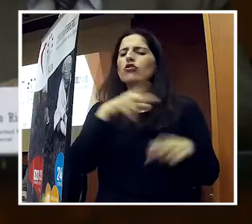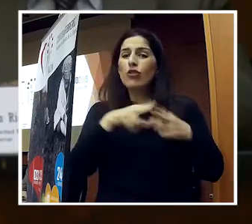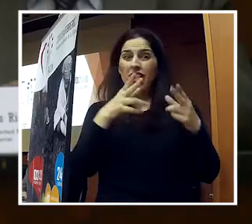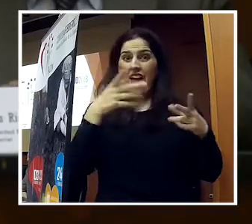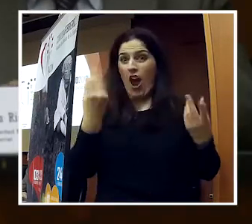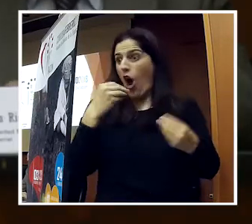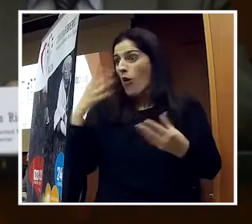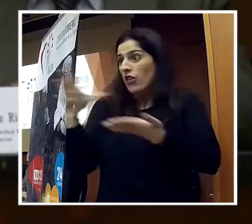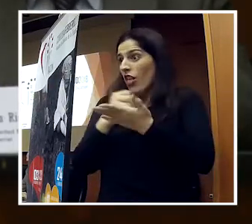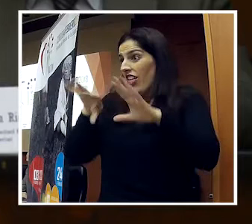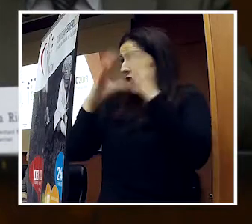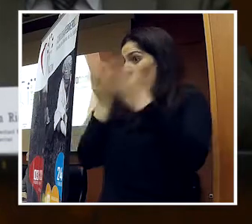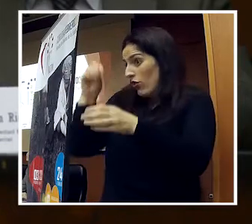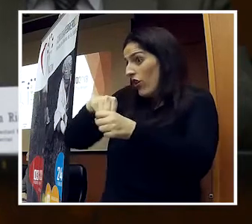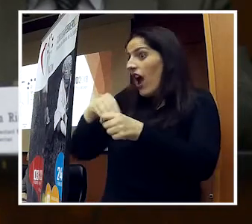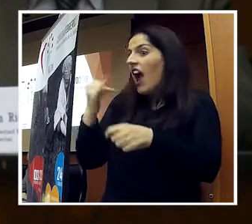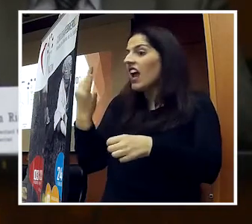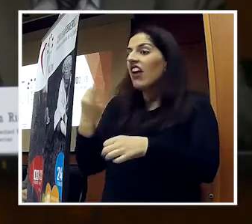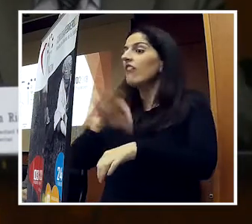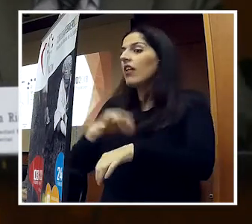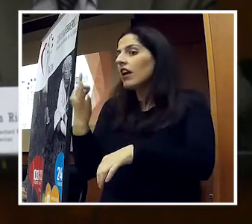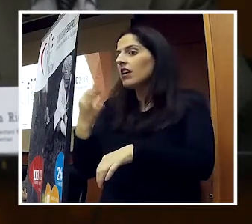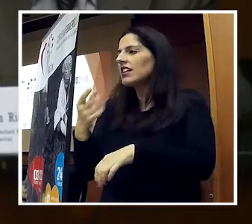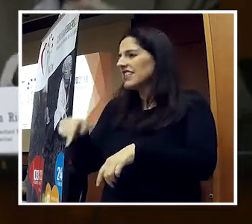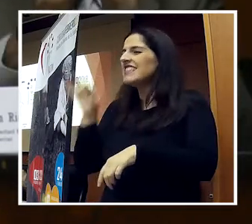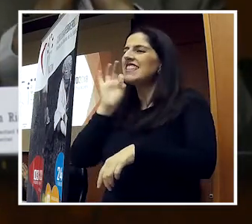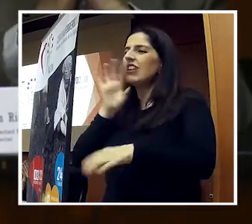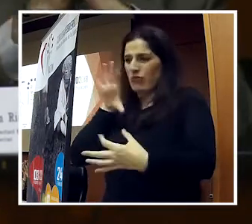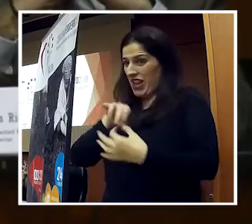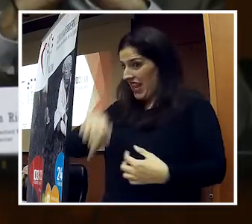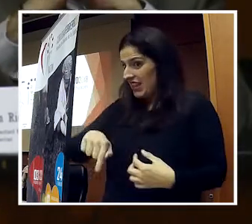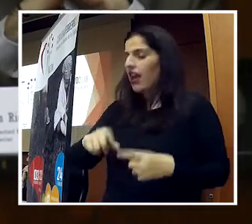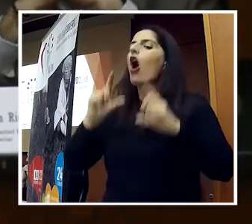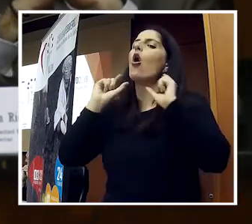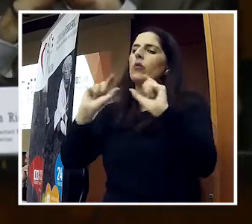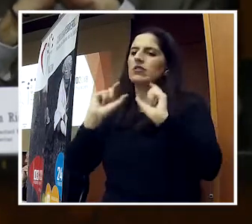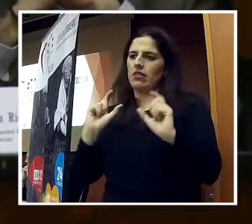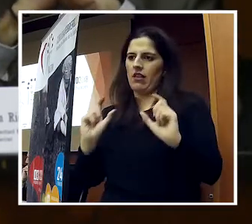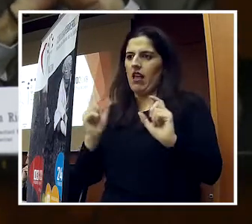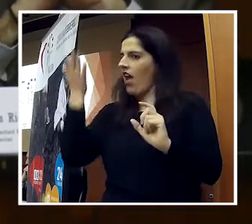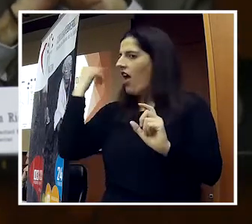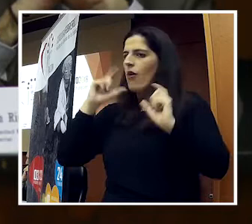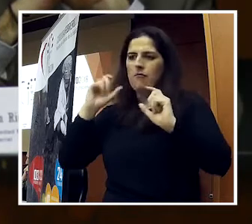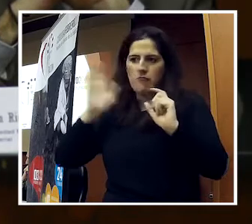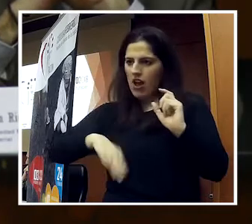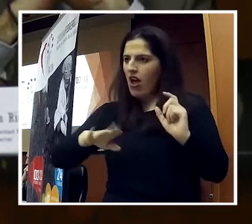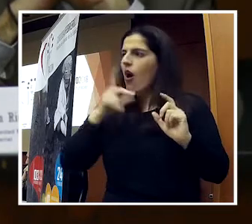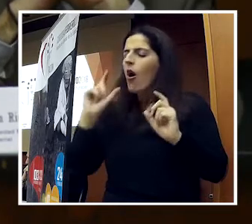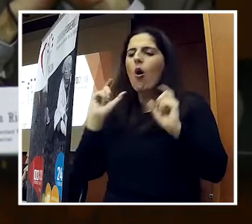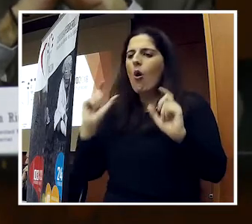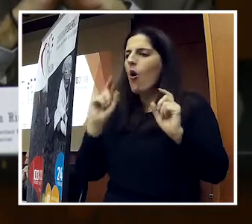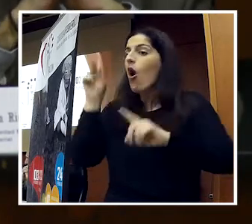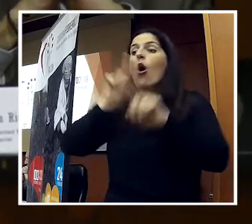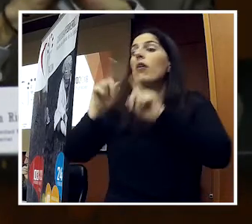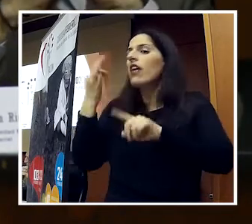nuestro mundo una enfermedad que es de este siglo, del siglo pasado, que es la obesidad, y que lleva una complicación muy importante, que es